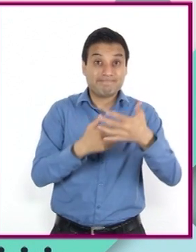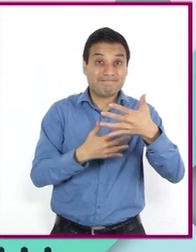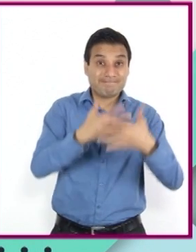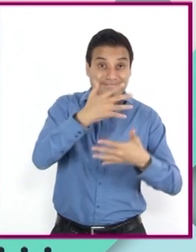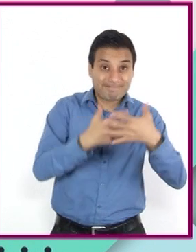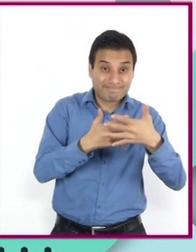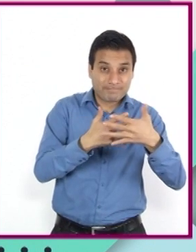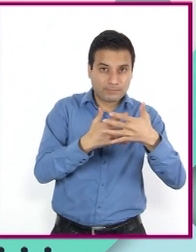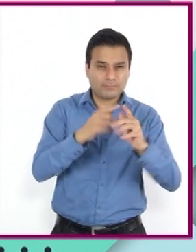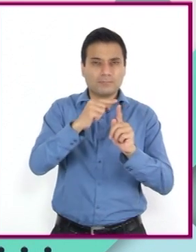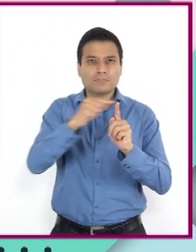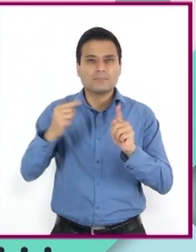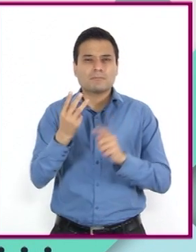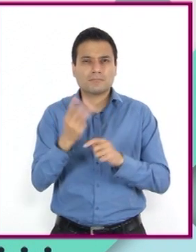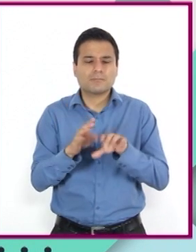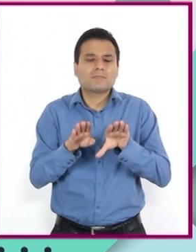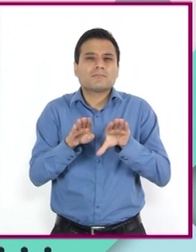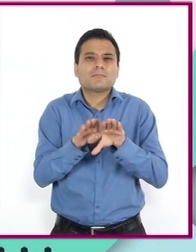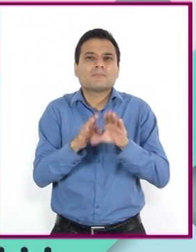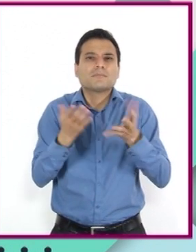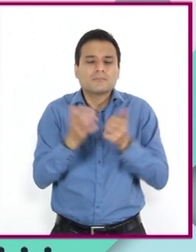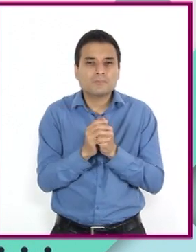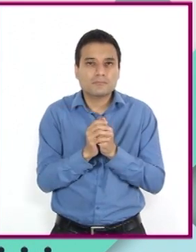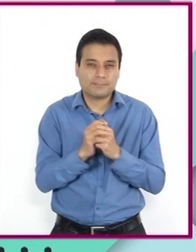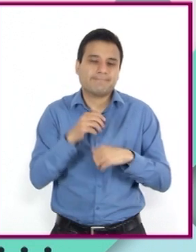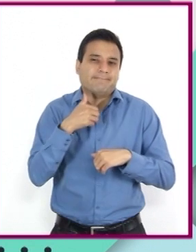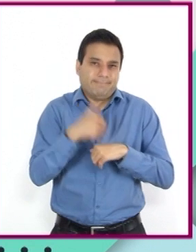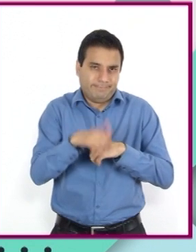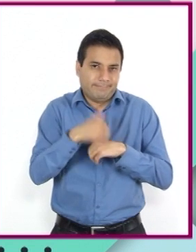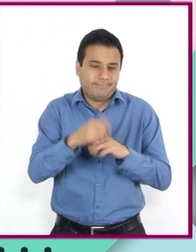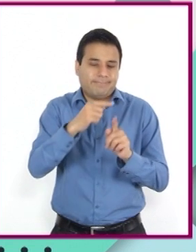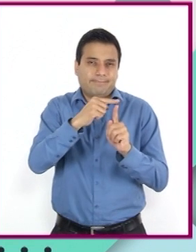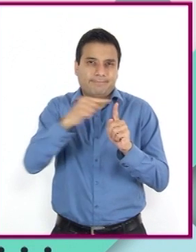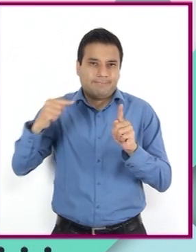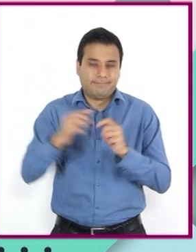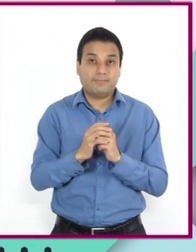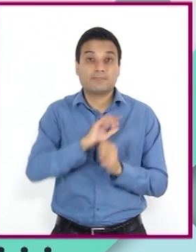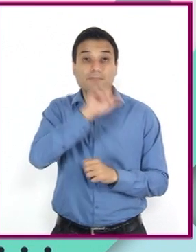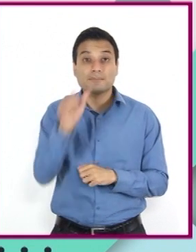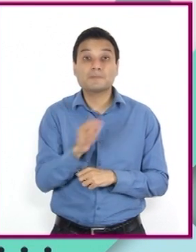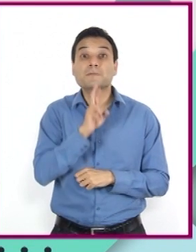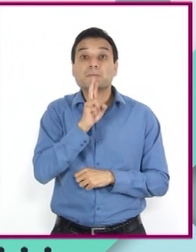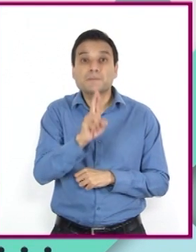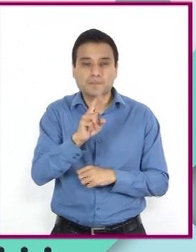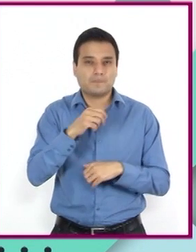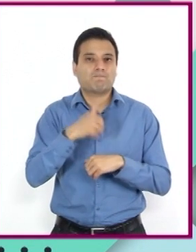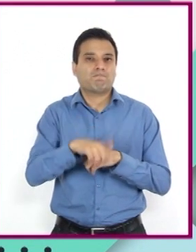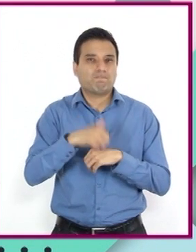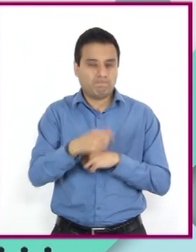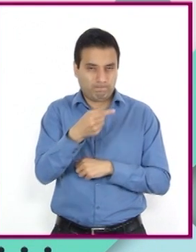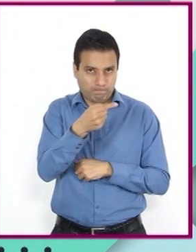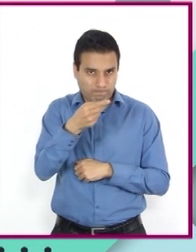3? Ya sabemos que dividimos los números y el resultado es un número negativo.